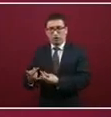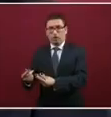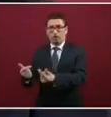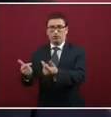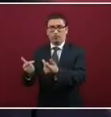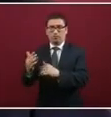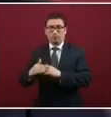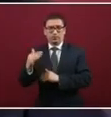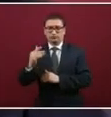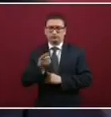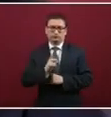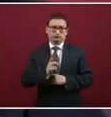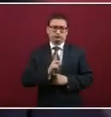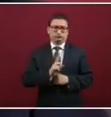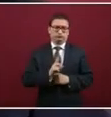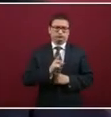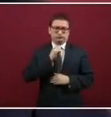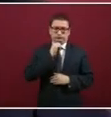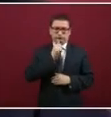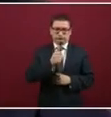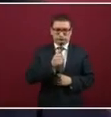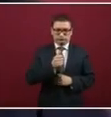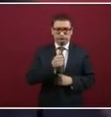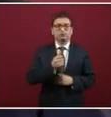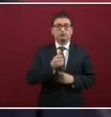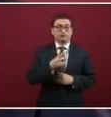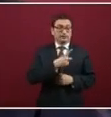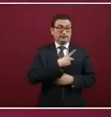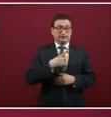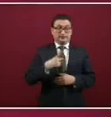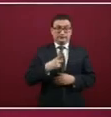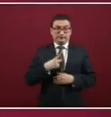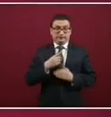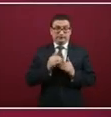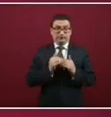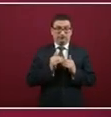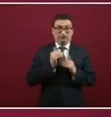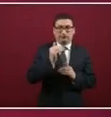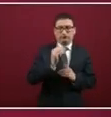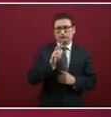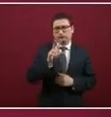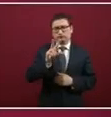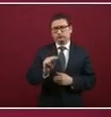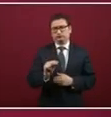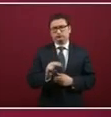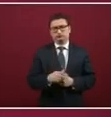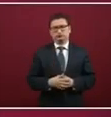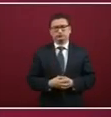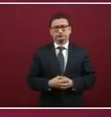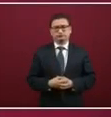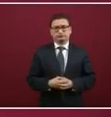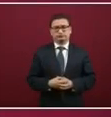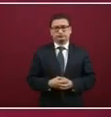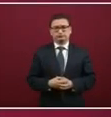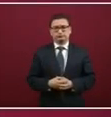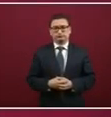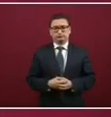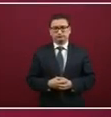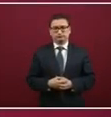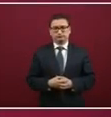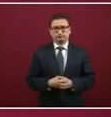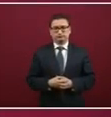y no vamos a aumentar la deuda en términos reales. El